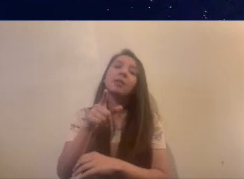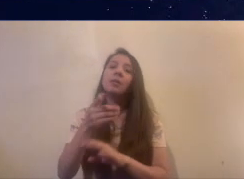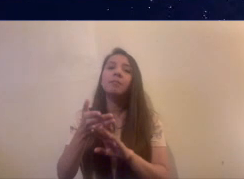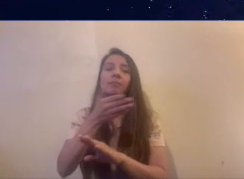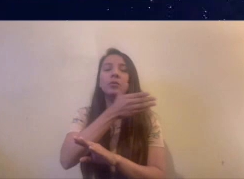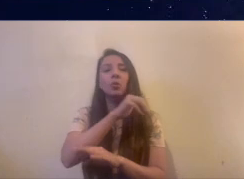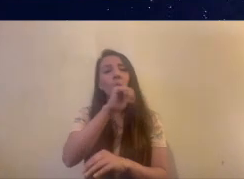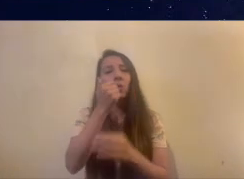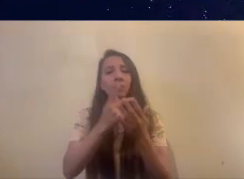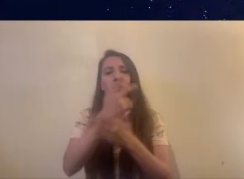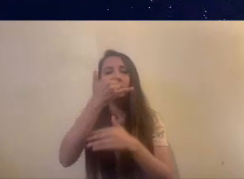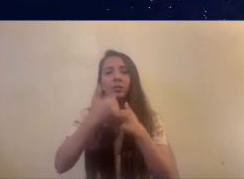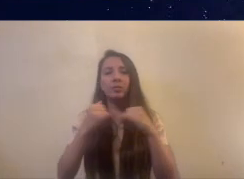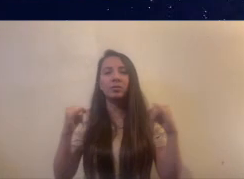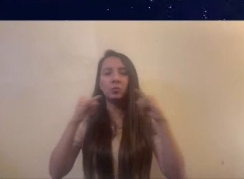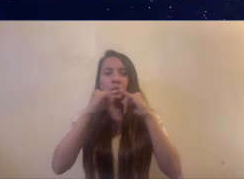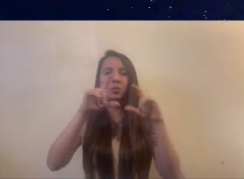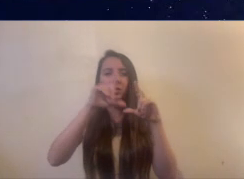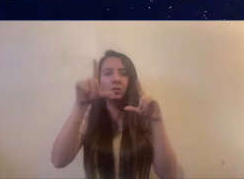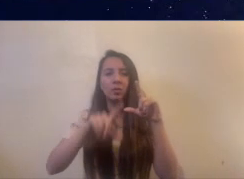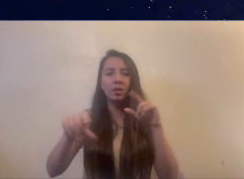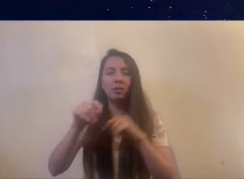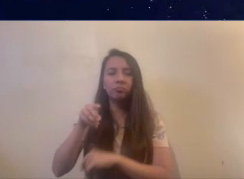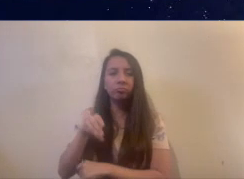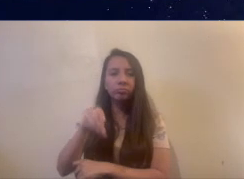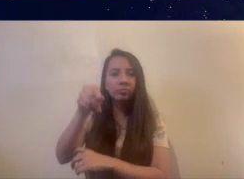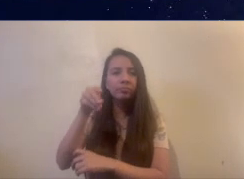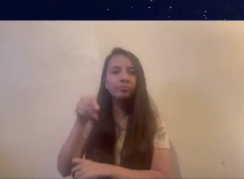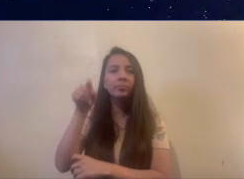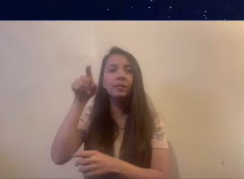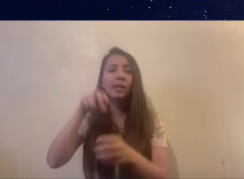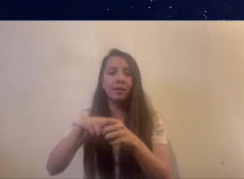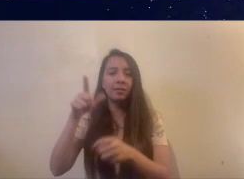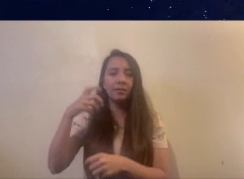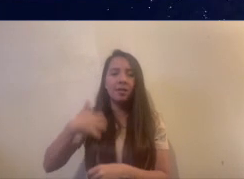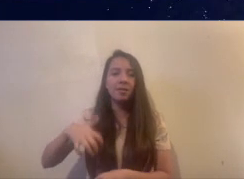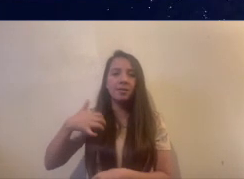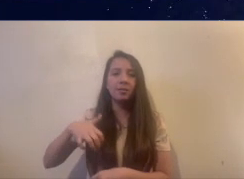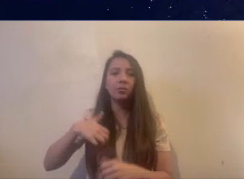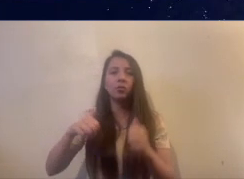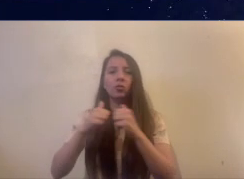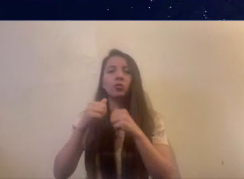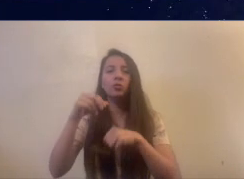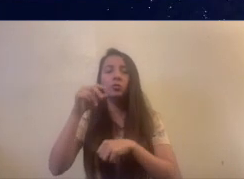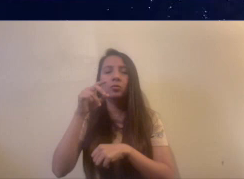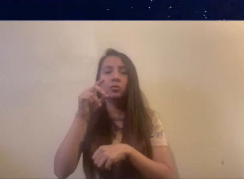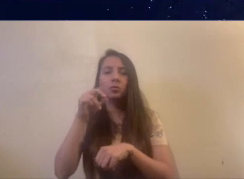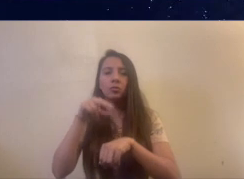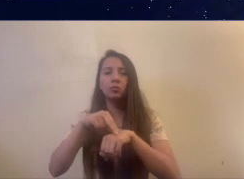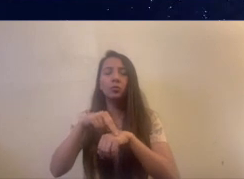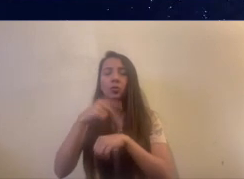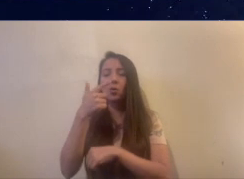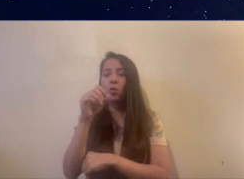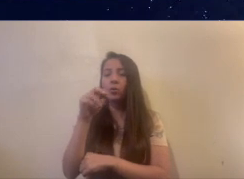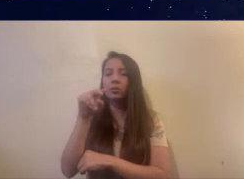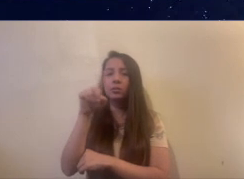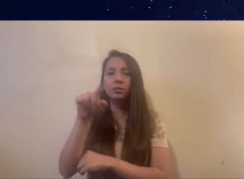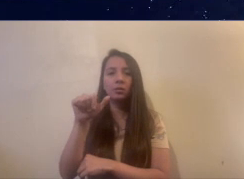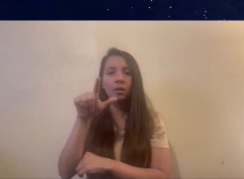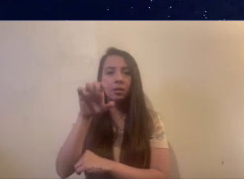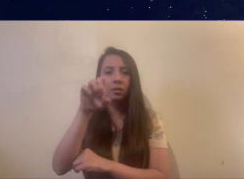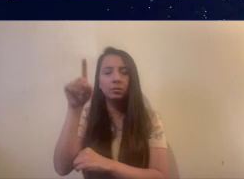siendo trabajados en otros proyectos del INTA, que es el Instituto Nacional de Tecnología Agropecuaria en Argentina, con el doctor González, y